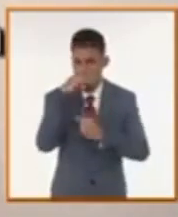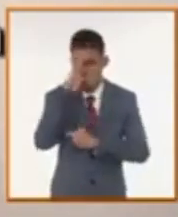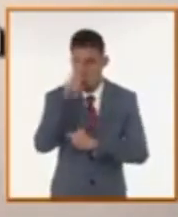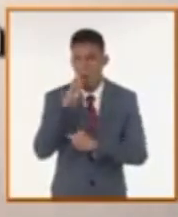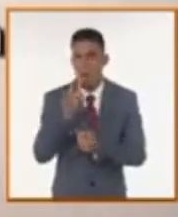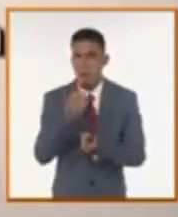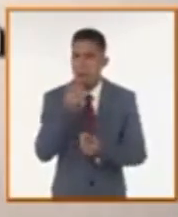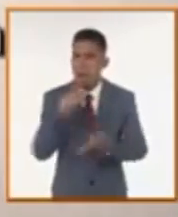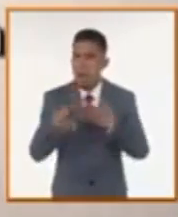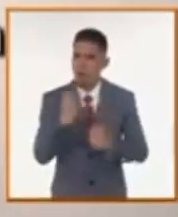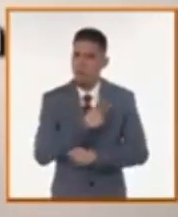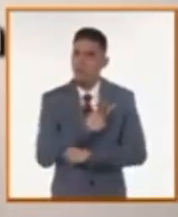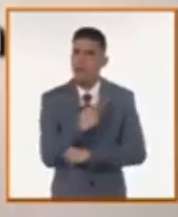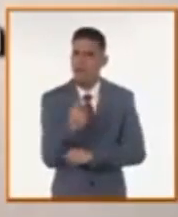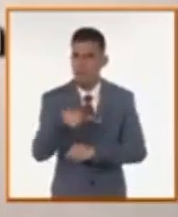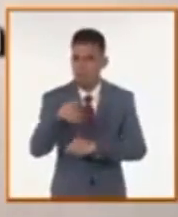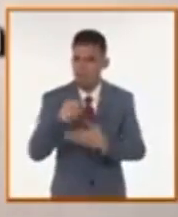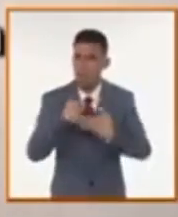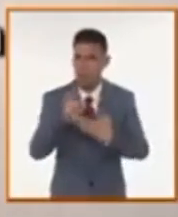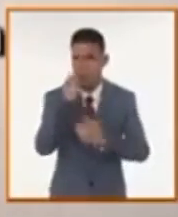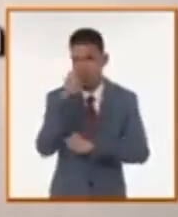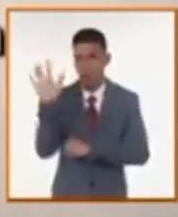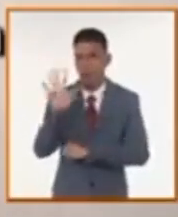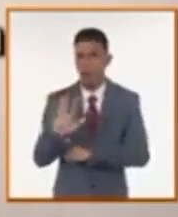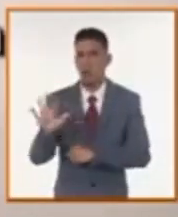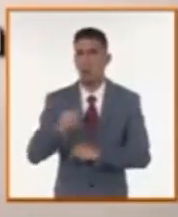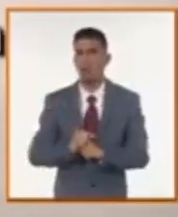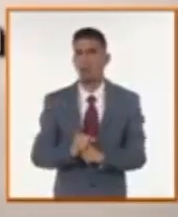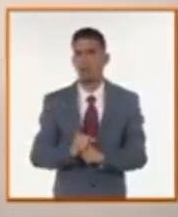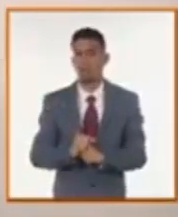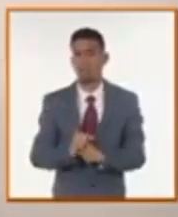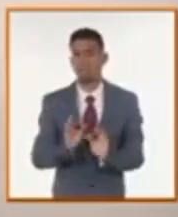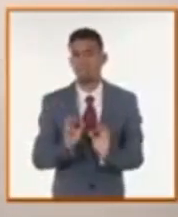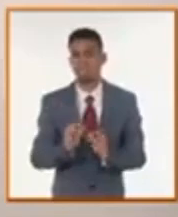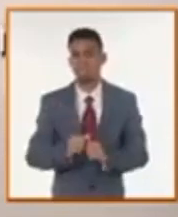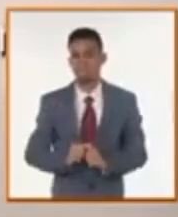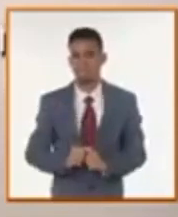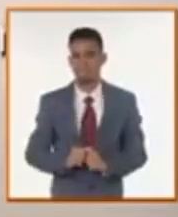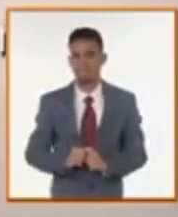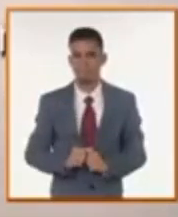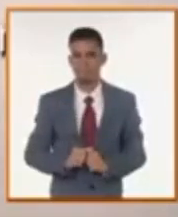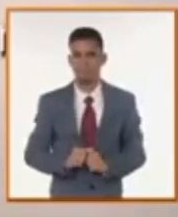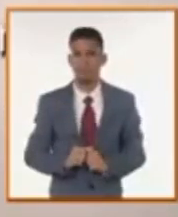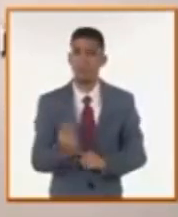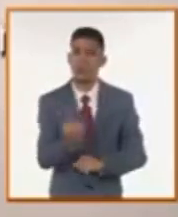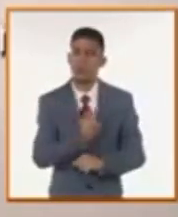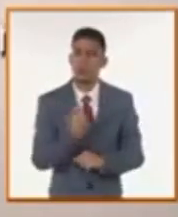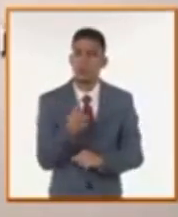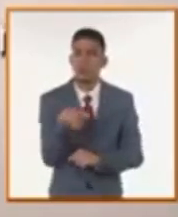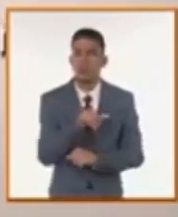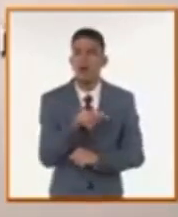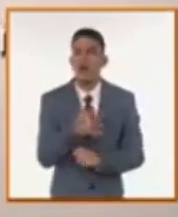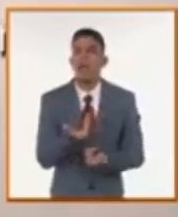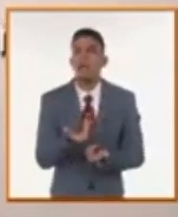to run such risks. Si se va a producir una confrontación seria, and a serious confrontation might occur. Hemos tenido que